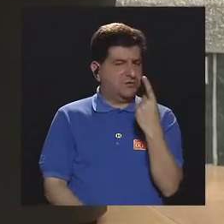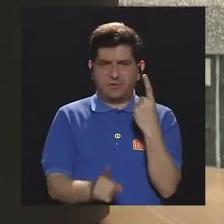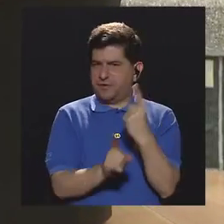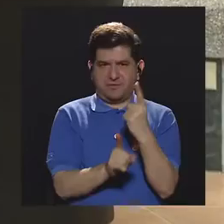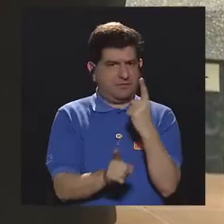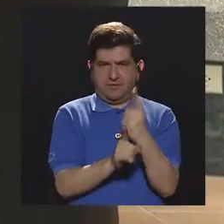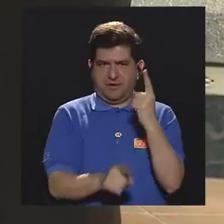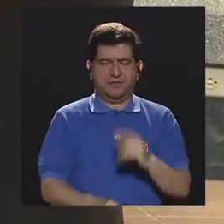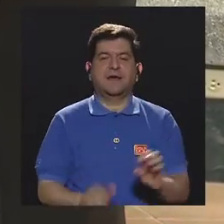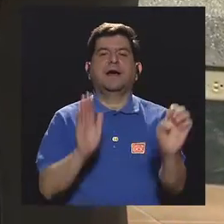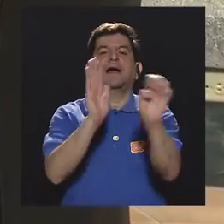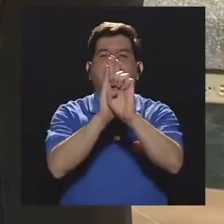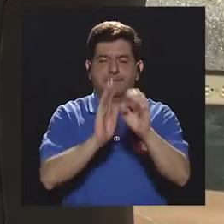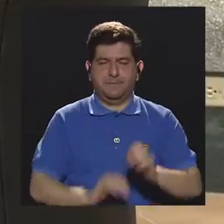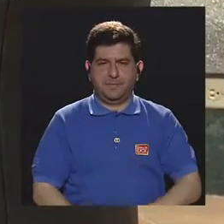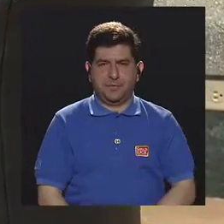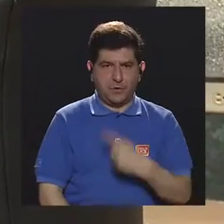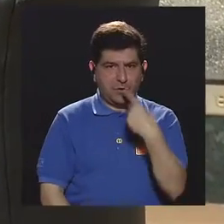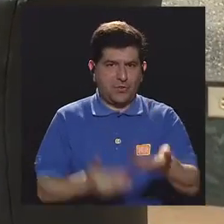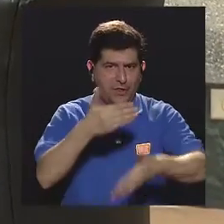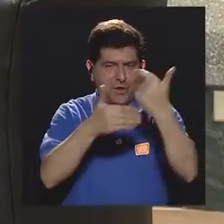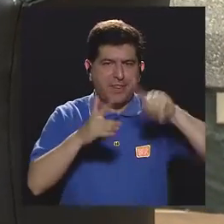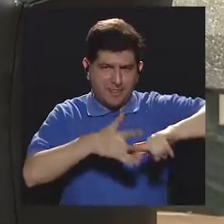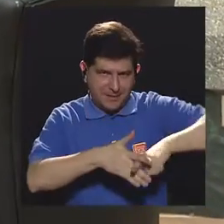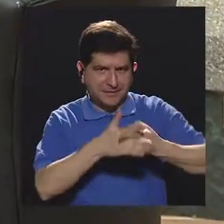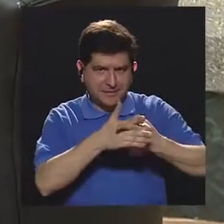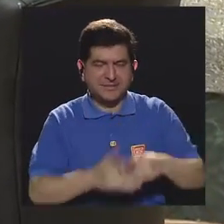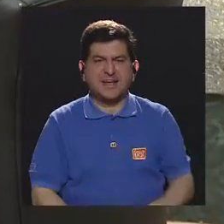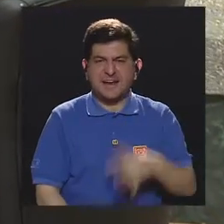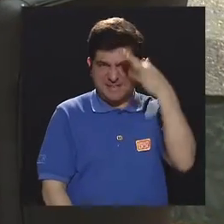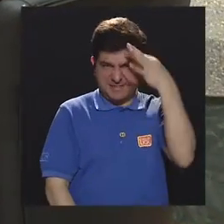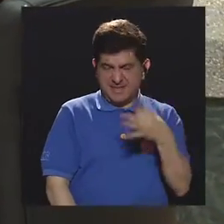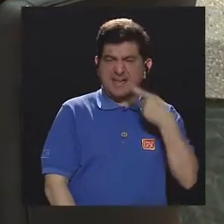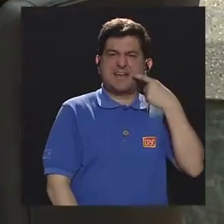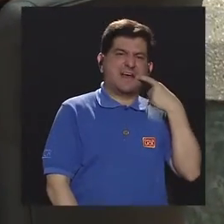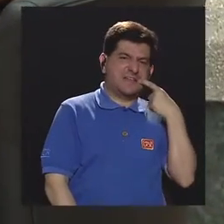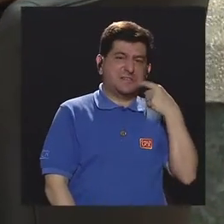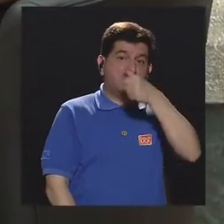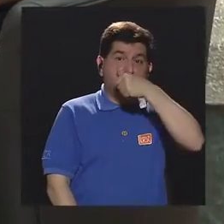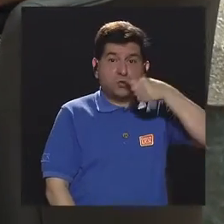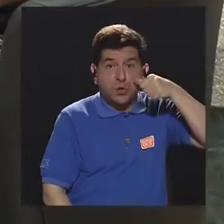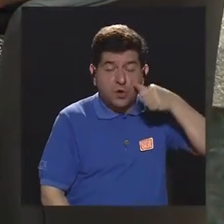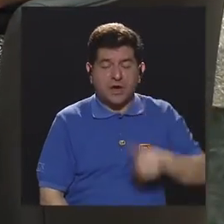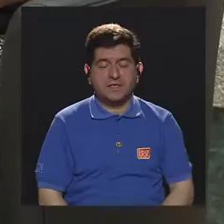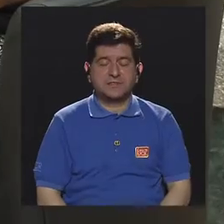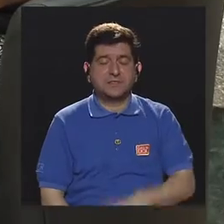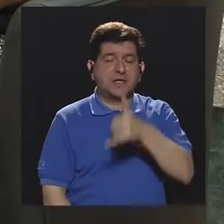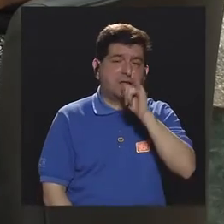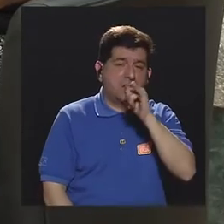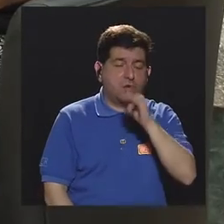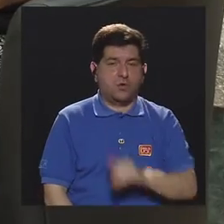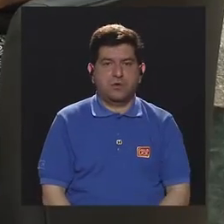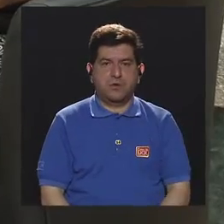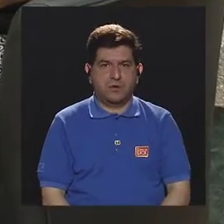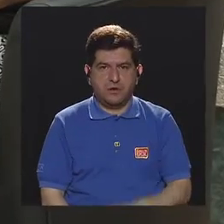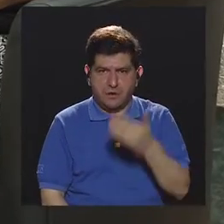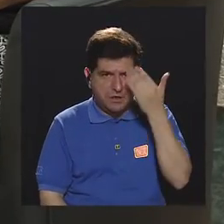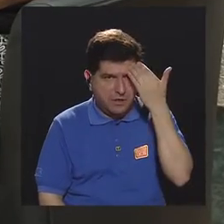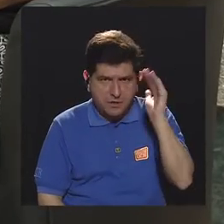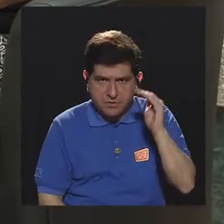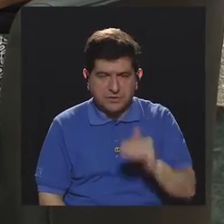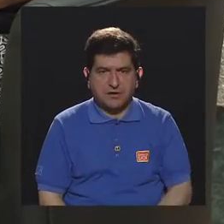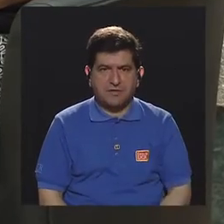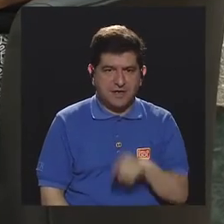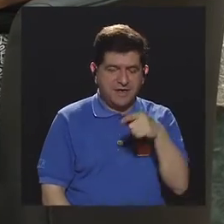forma que no es. Por ejemplo, como usted lo dijo al inicio, se cree que la adicción son drogas, alcohol y drogas, y no se sabe que la